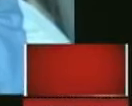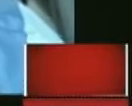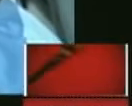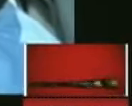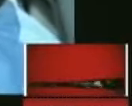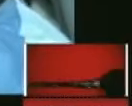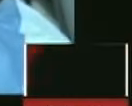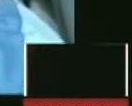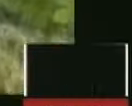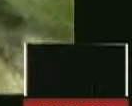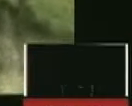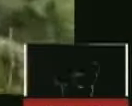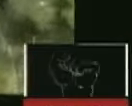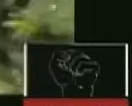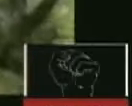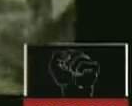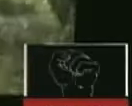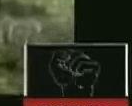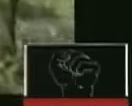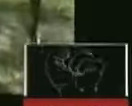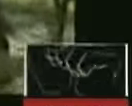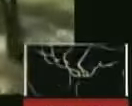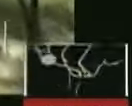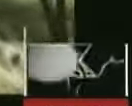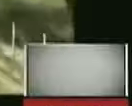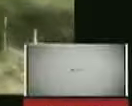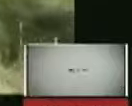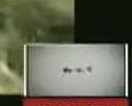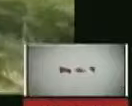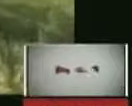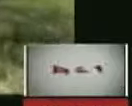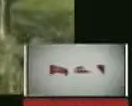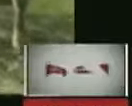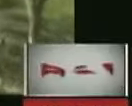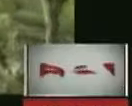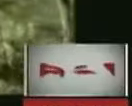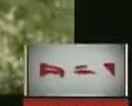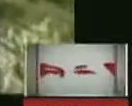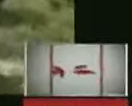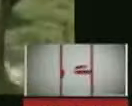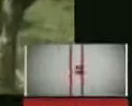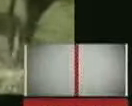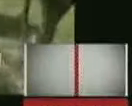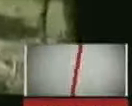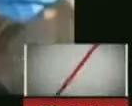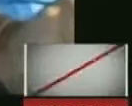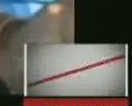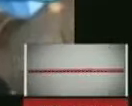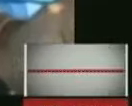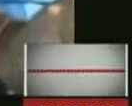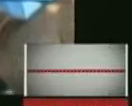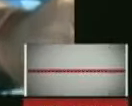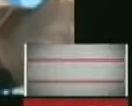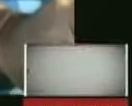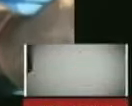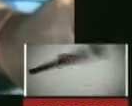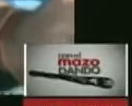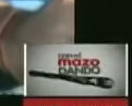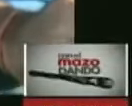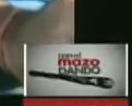como 4 canciones, va contando cosas. Y de verdad Cristóbal Jiménez, como lo dice